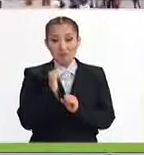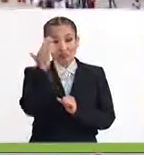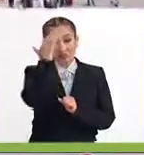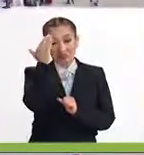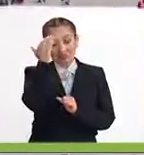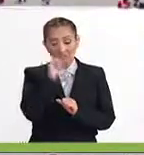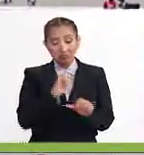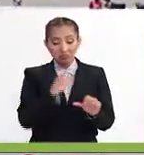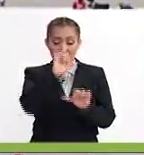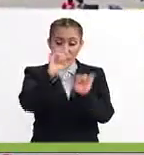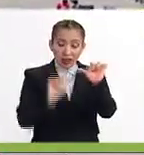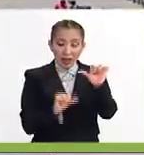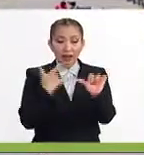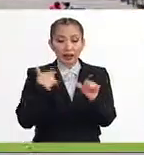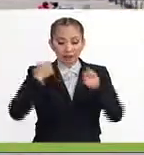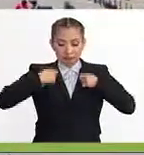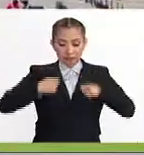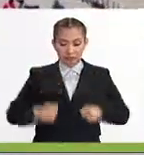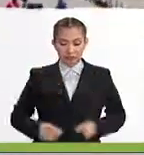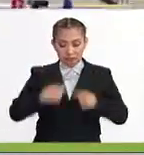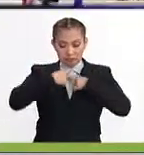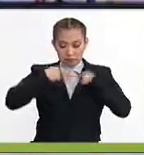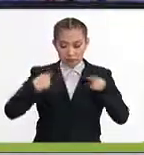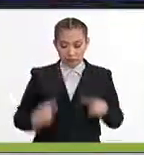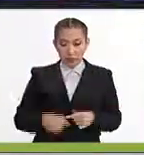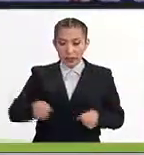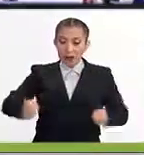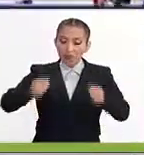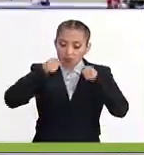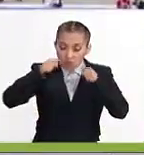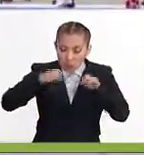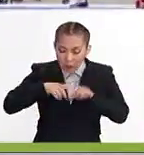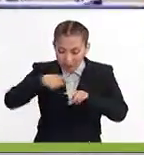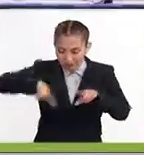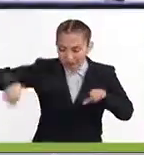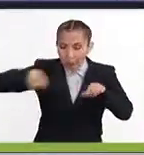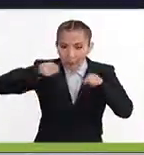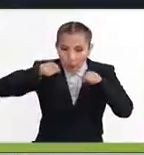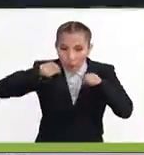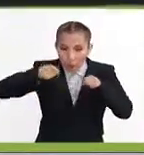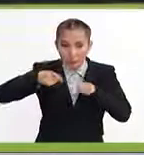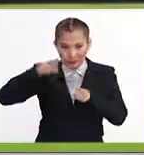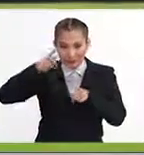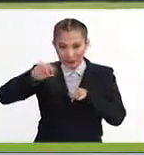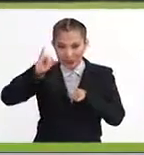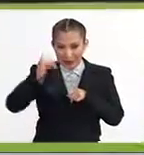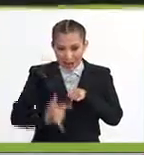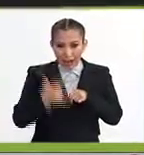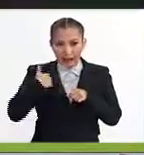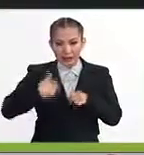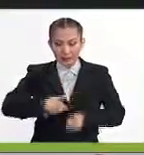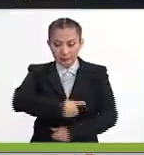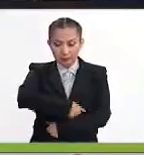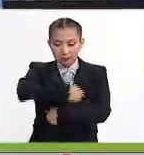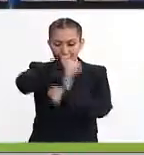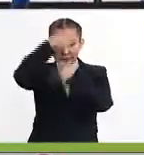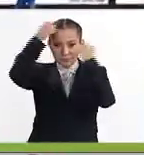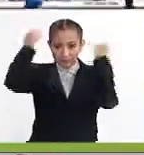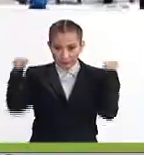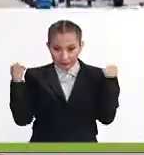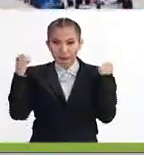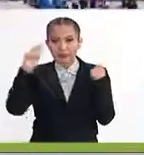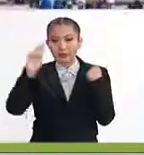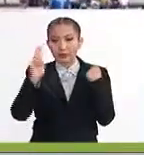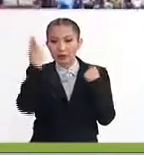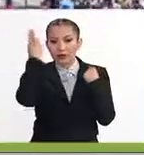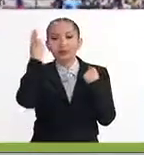equipo, bueno, pues salió con una playera, con un corazón, besó la cancha de Ciudad Universitaria, como se acaba de ver en la imagen, se quita la sudadera de